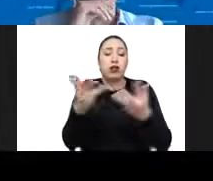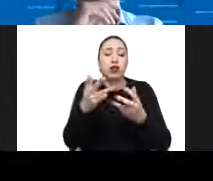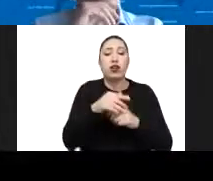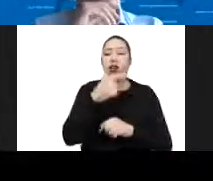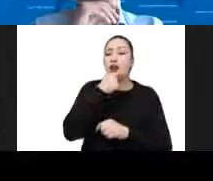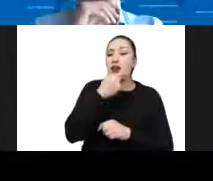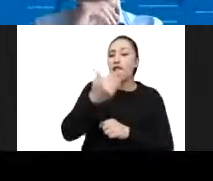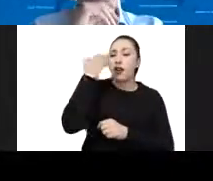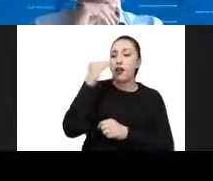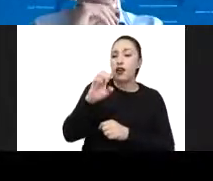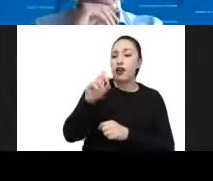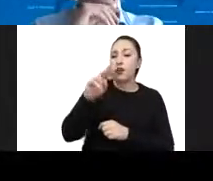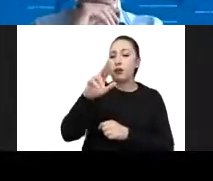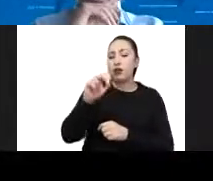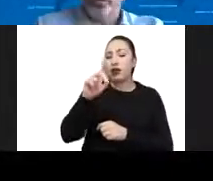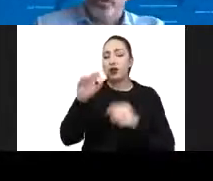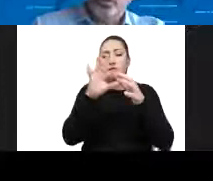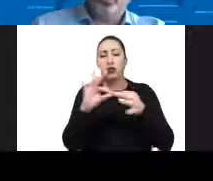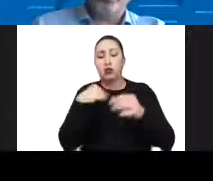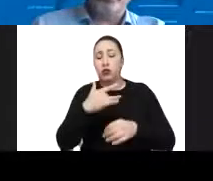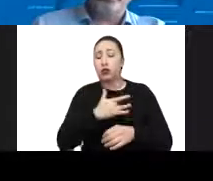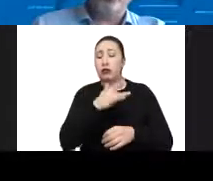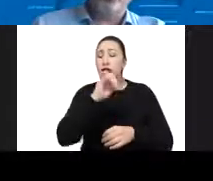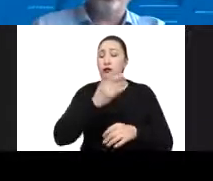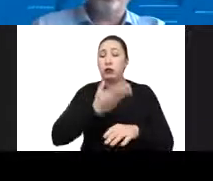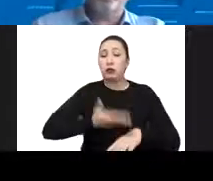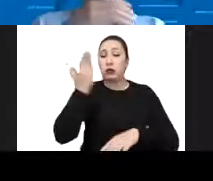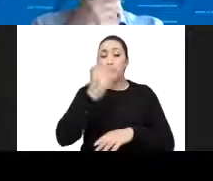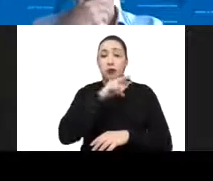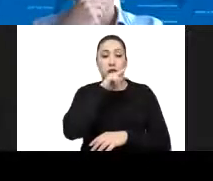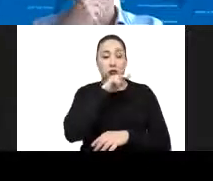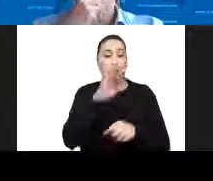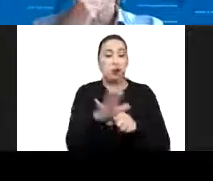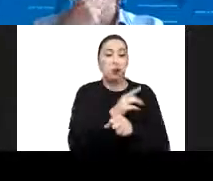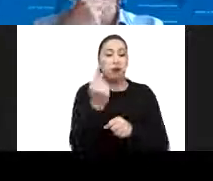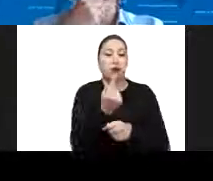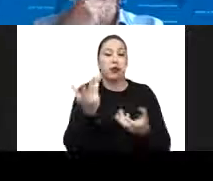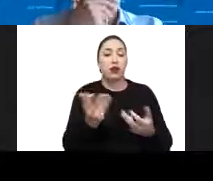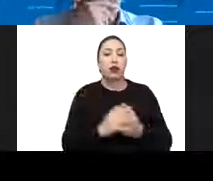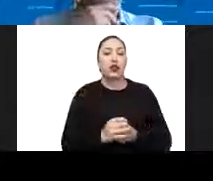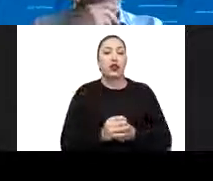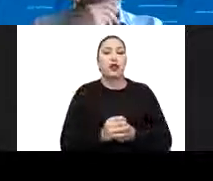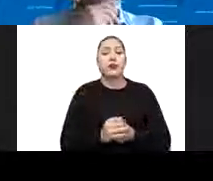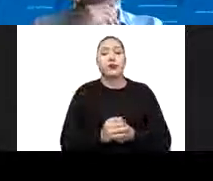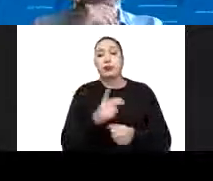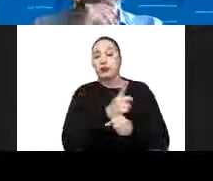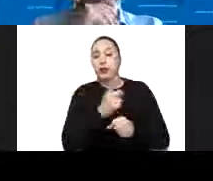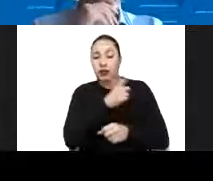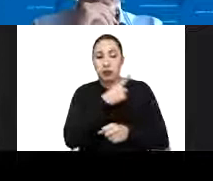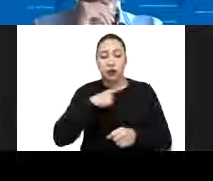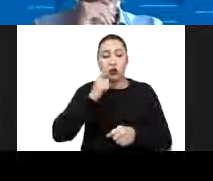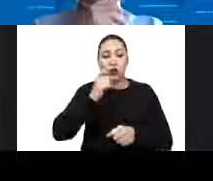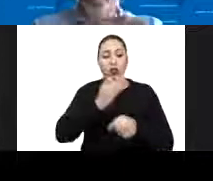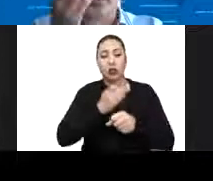que es crítico, es obviamente que nosotros tenemos que pasar de un modelo lineal, en el cual, como